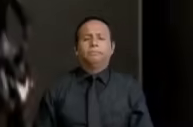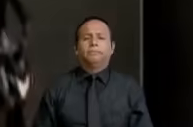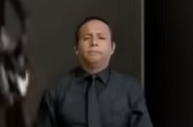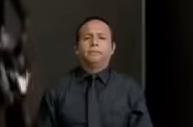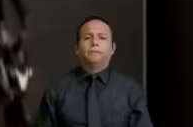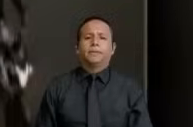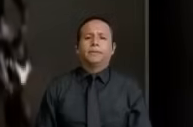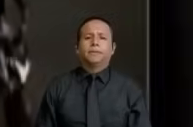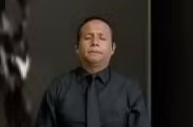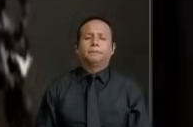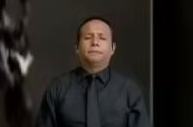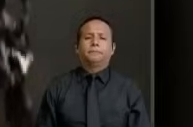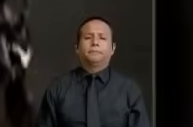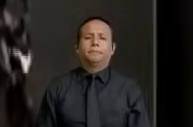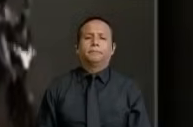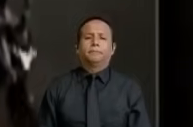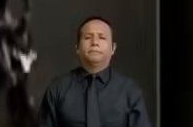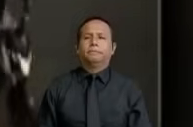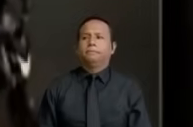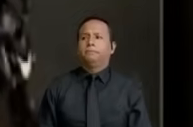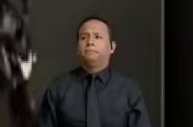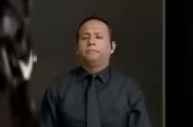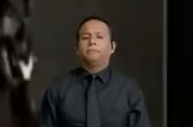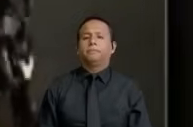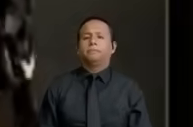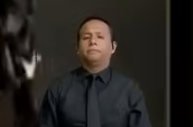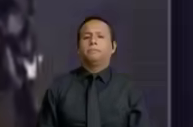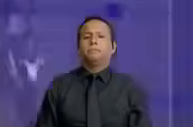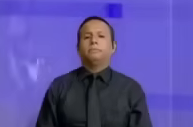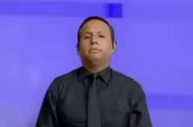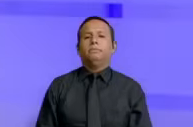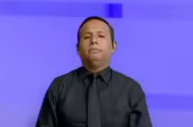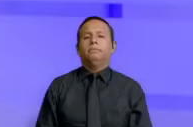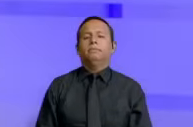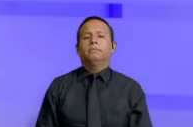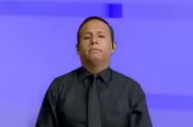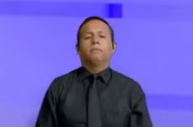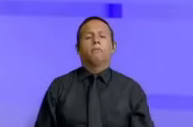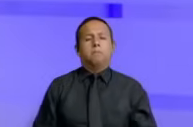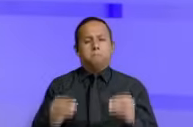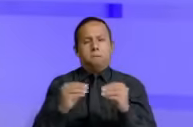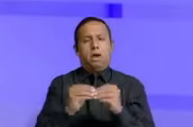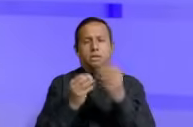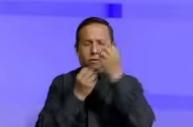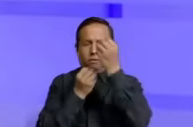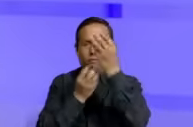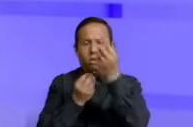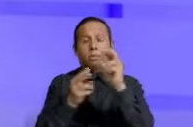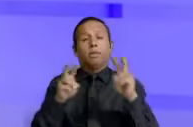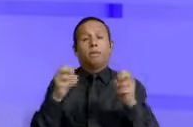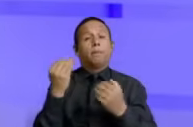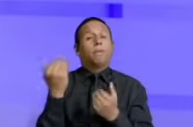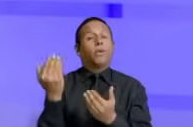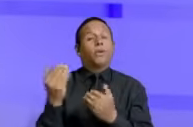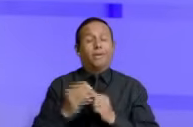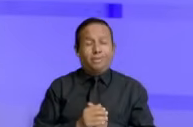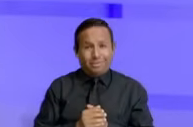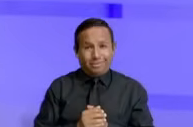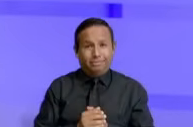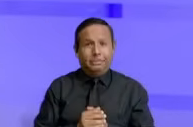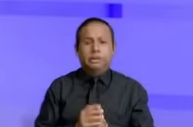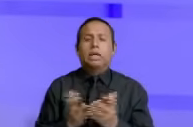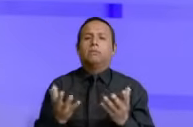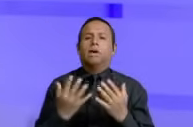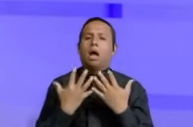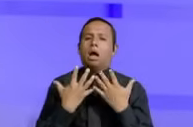uniformados informó marily Jaramillo vamos de inmediato con noticias del ámbito político dentro de una